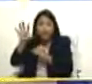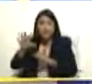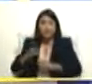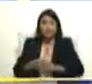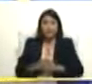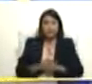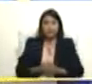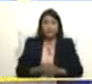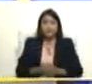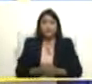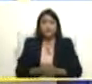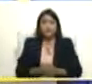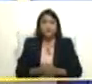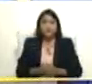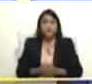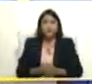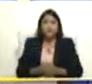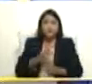la guarimba,